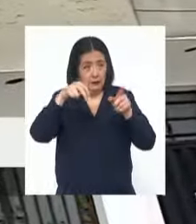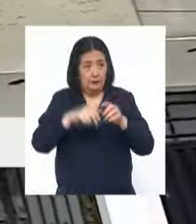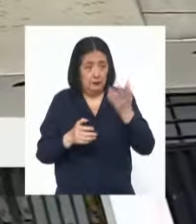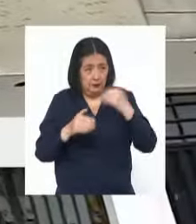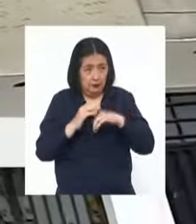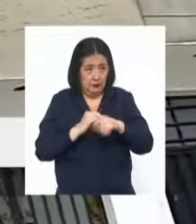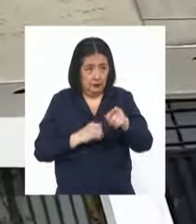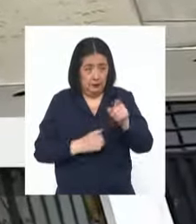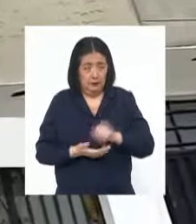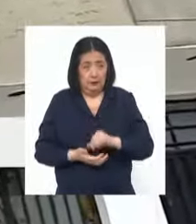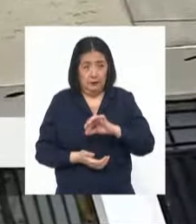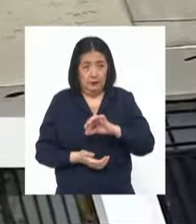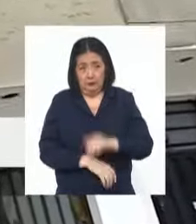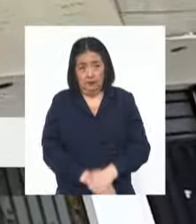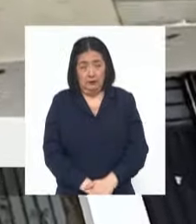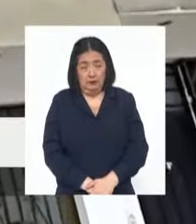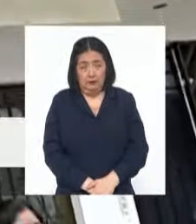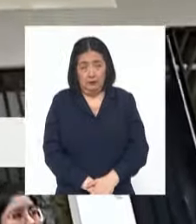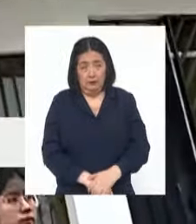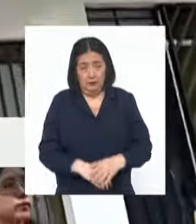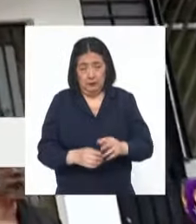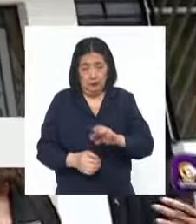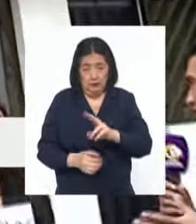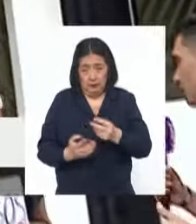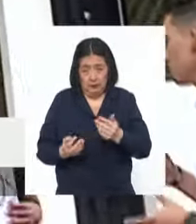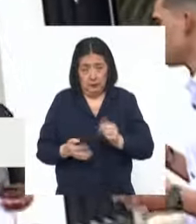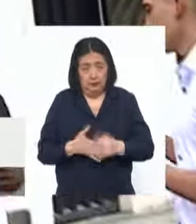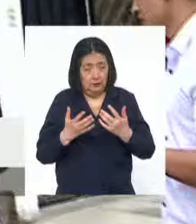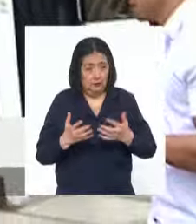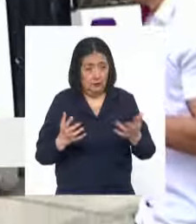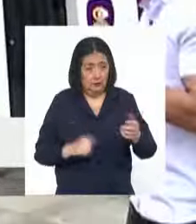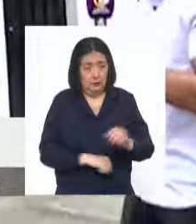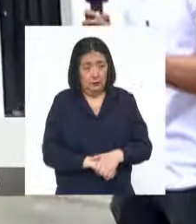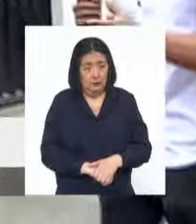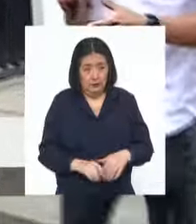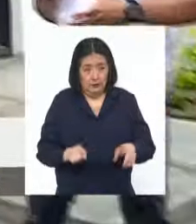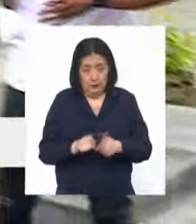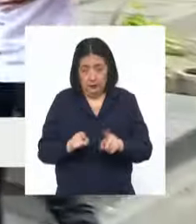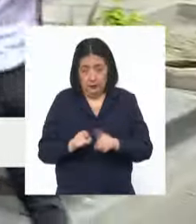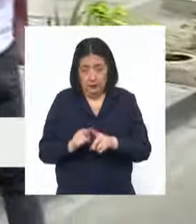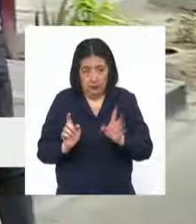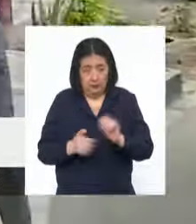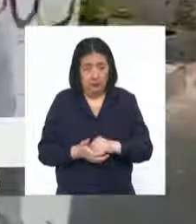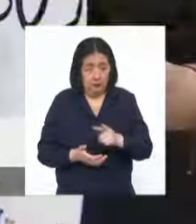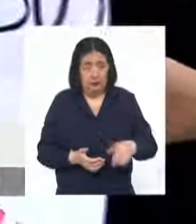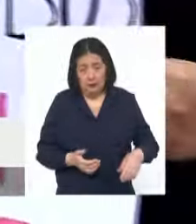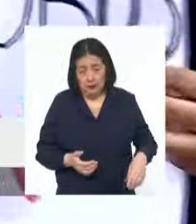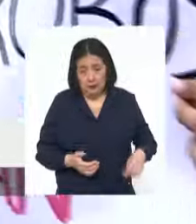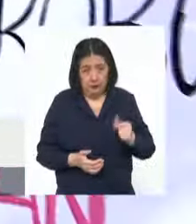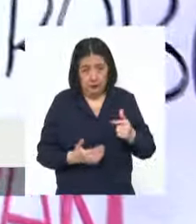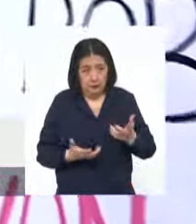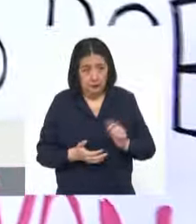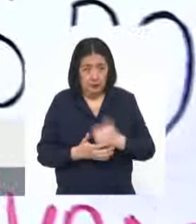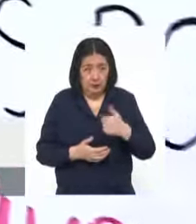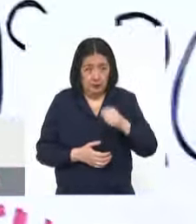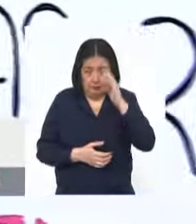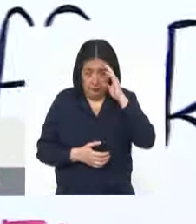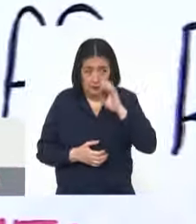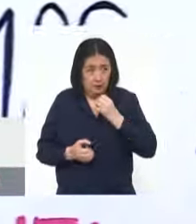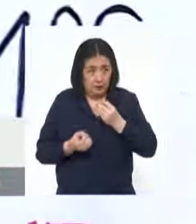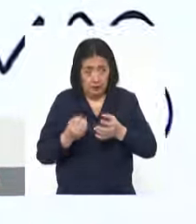para cometer su fechoría, llevarse esta cantidad de dinero, los artículos y también hasta incluso a este cachorro. ¿La policía ya les ha dado